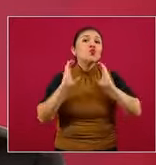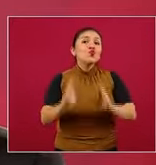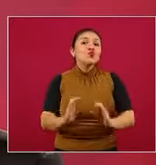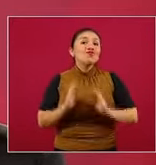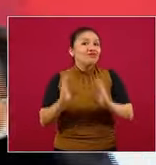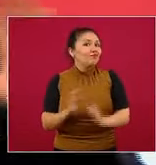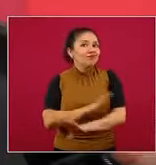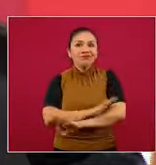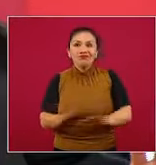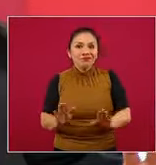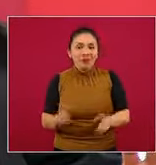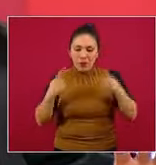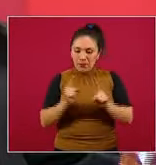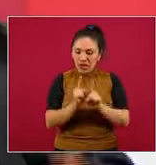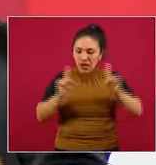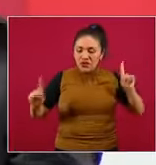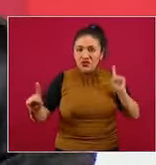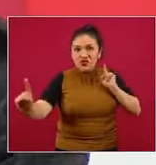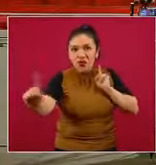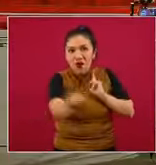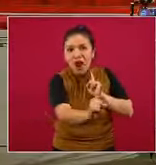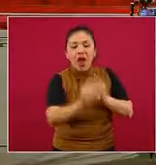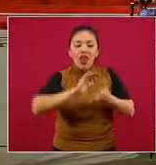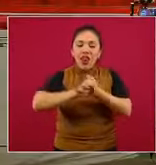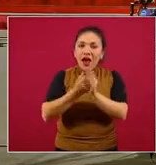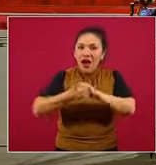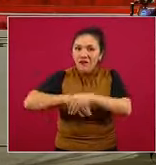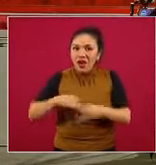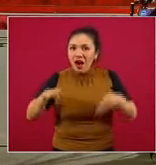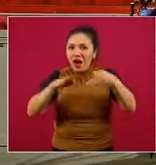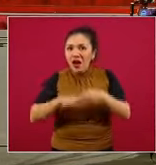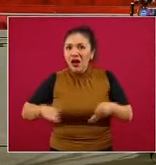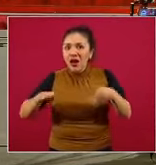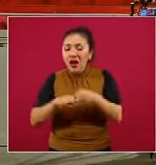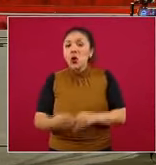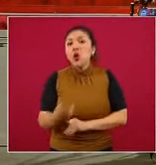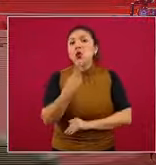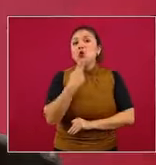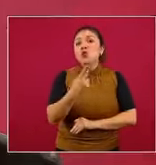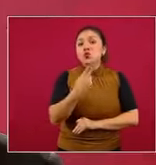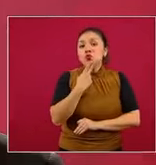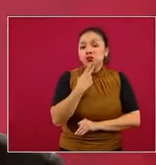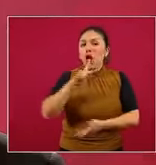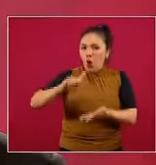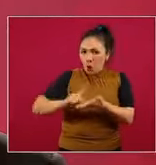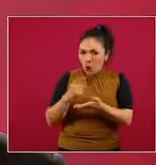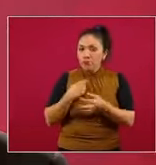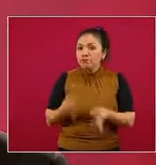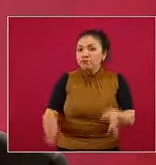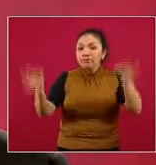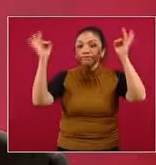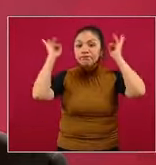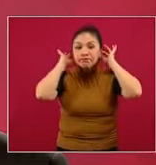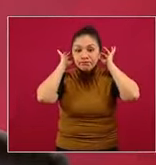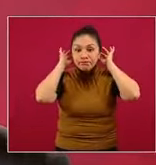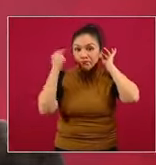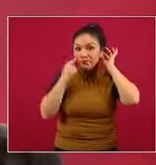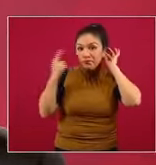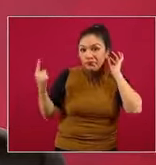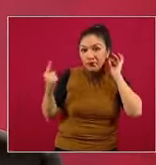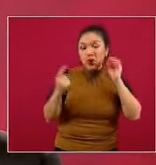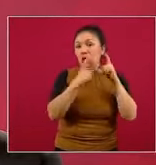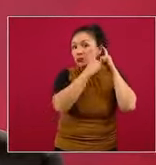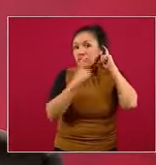general. La sana distancia, lavarnos las manos, utilizar, y aquí me lo voy a poner para terminar la conferencia,